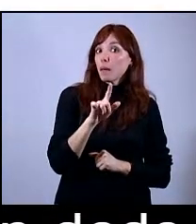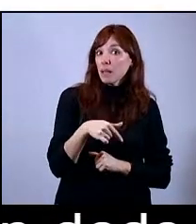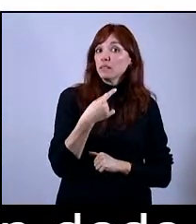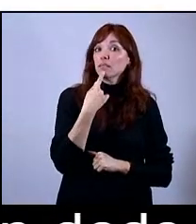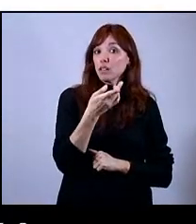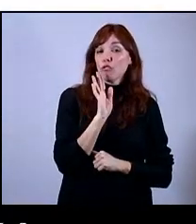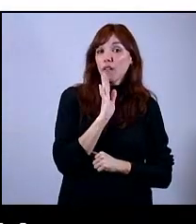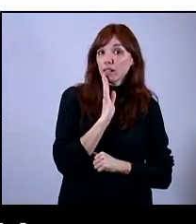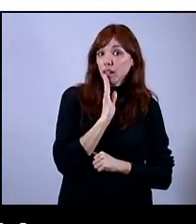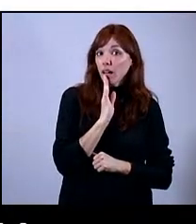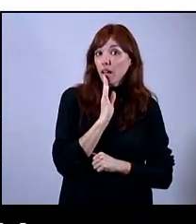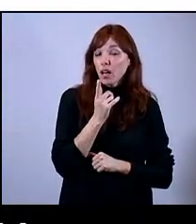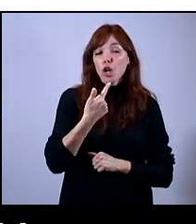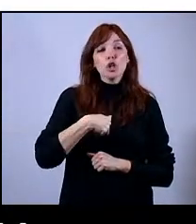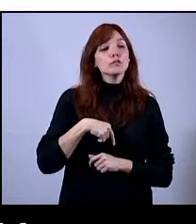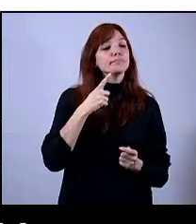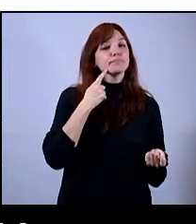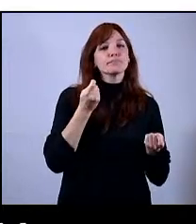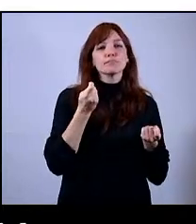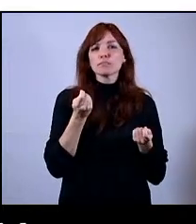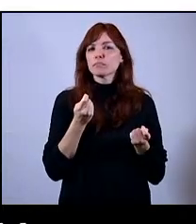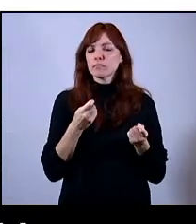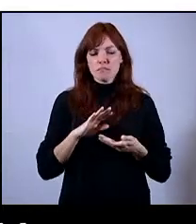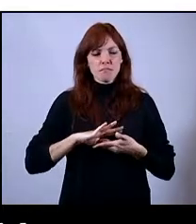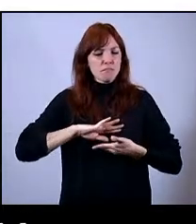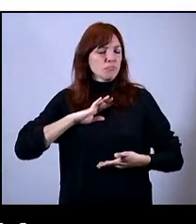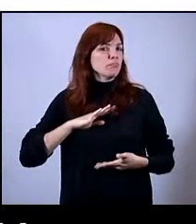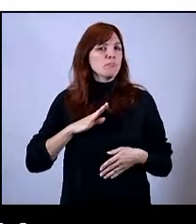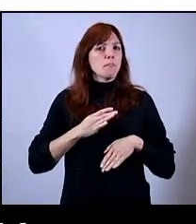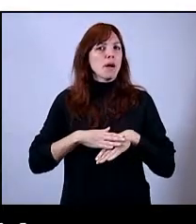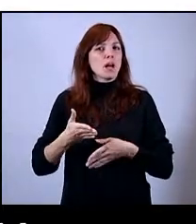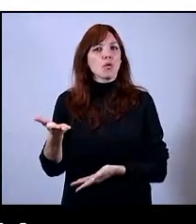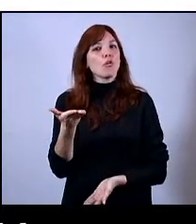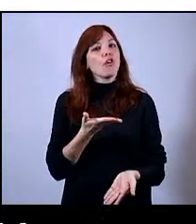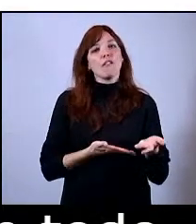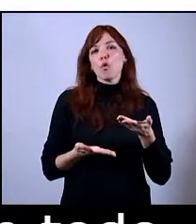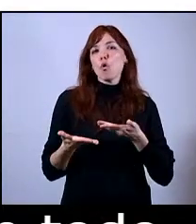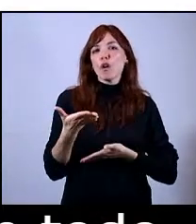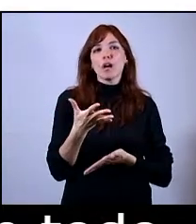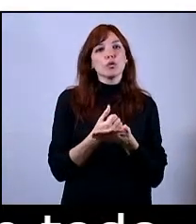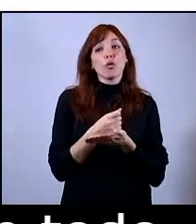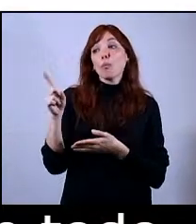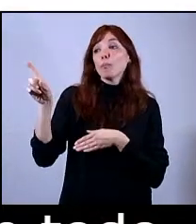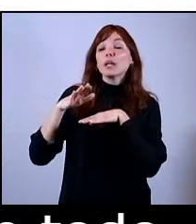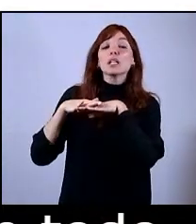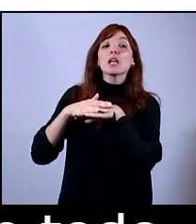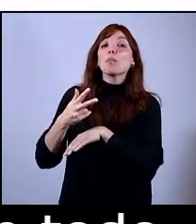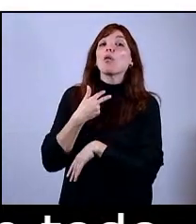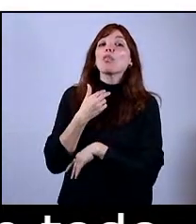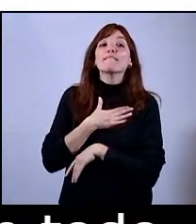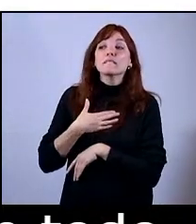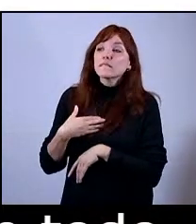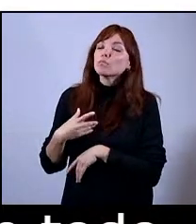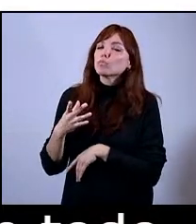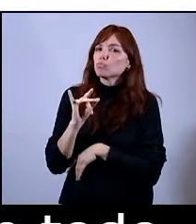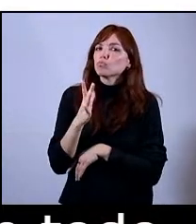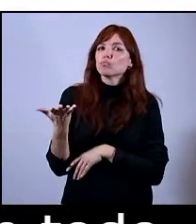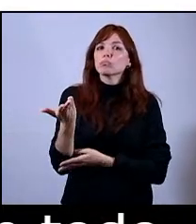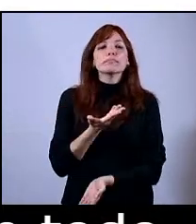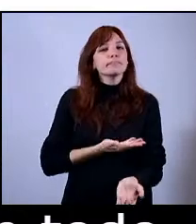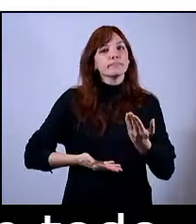a colaborar con todo aquello que el Ministerio proponga y que sea efectivo